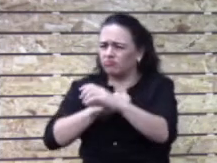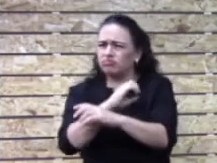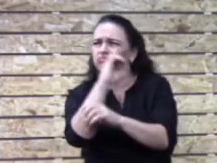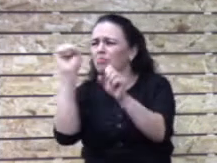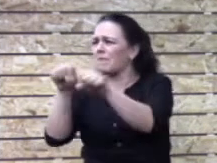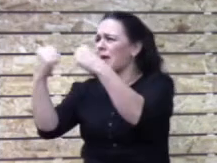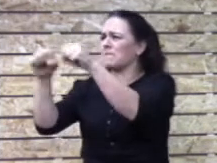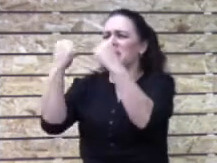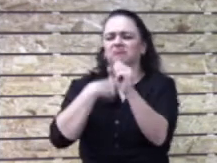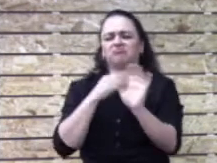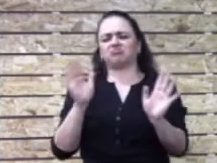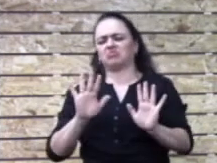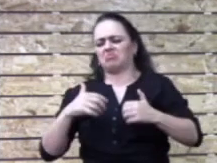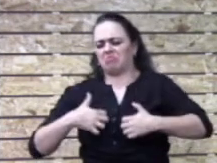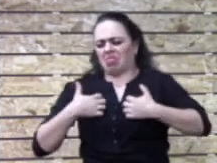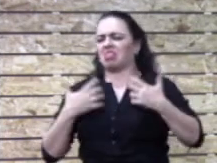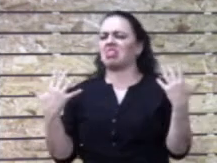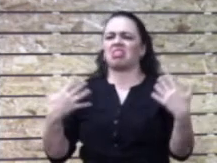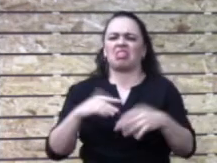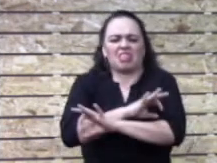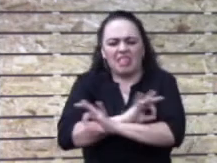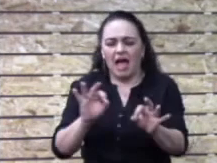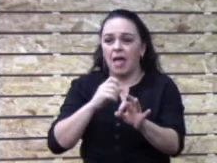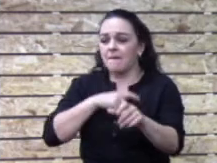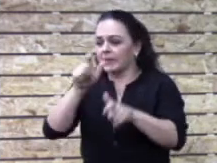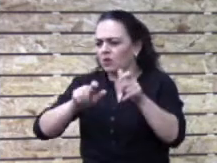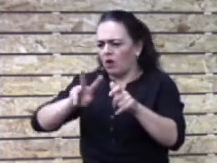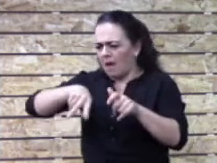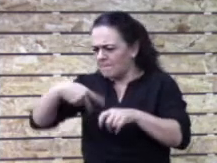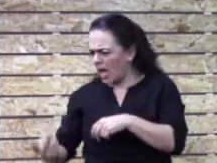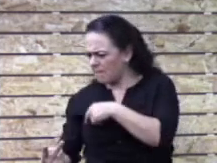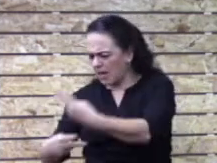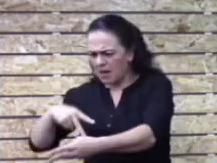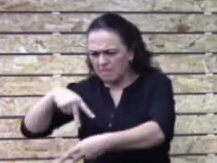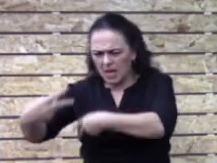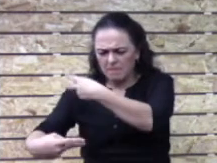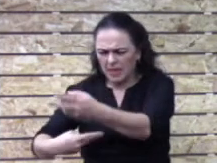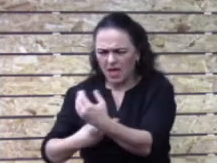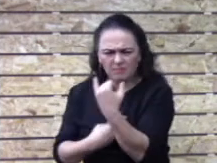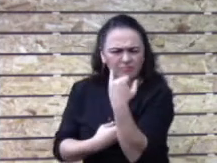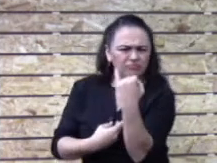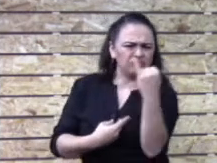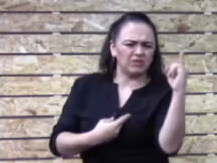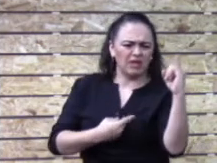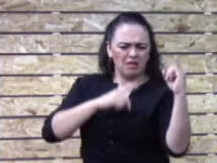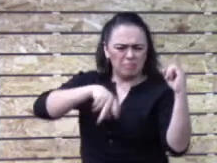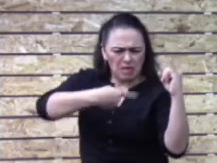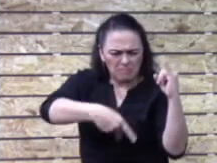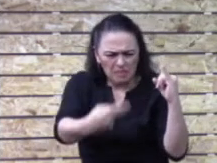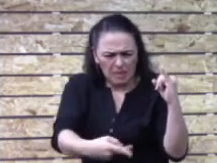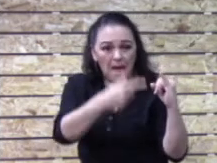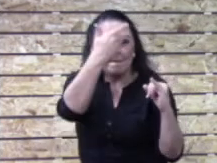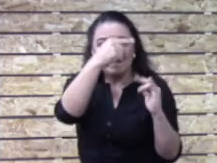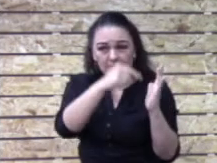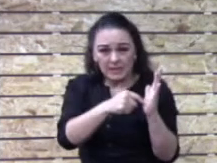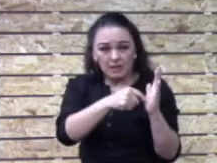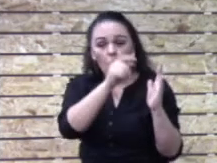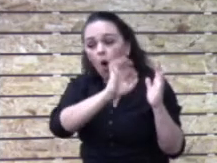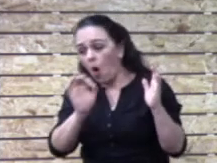Podrán caer 1000 a tu izquierda y 10.000 a tu derecha, pero a ti no te